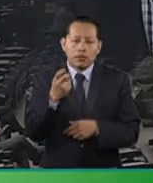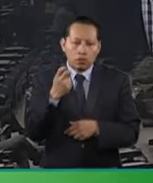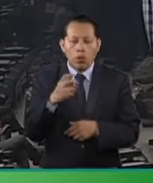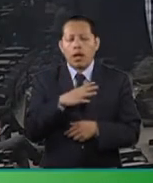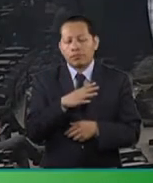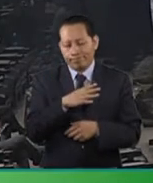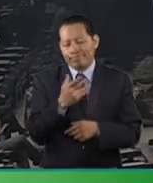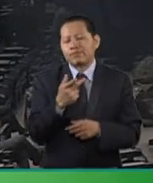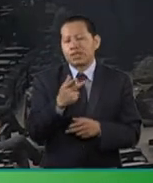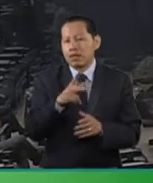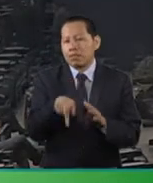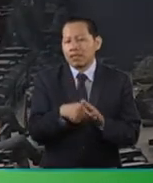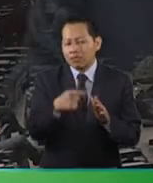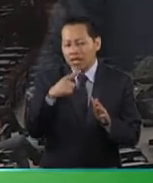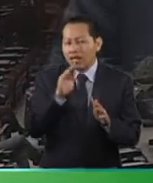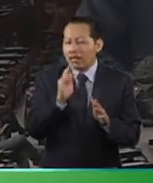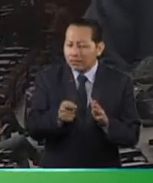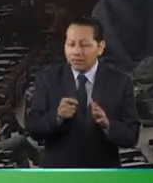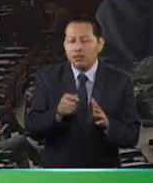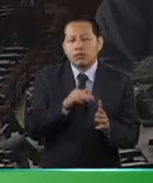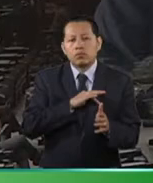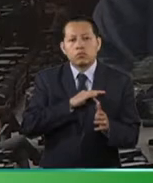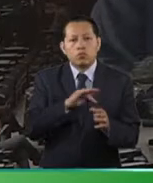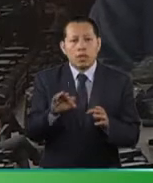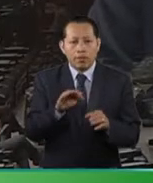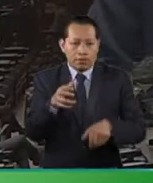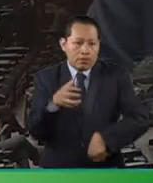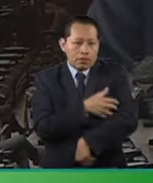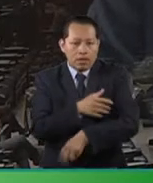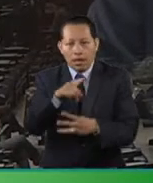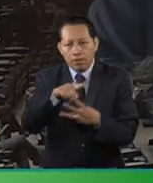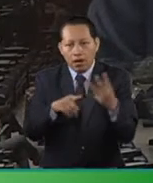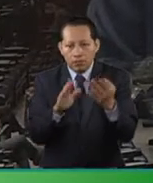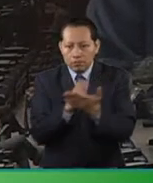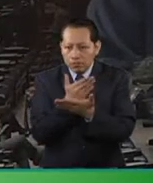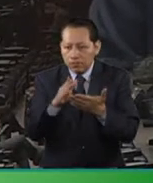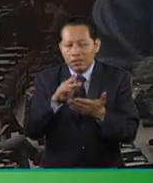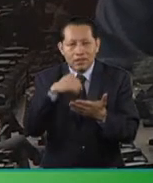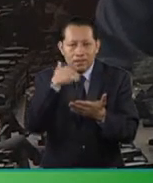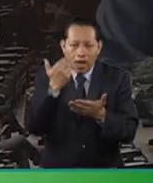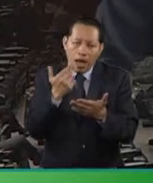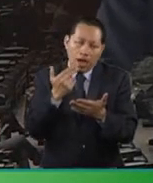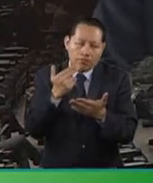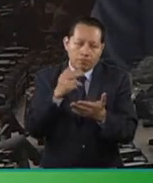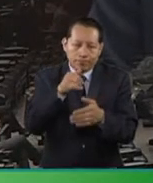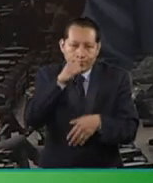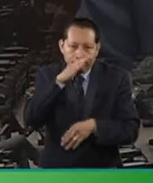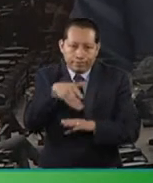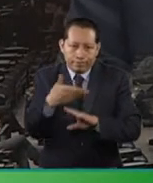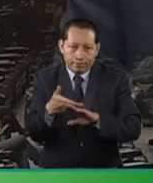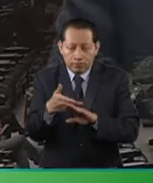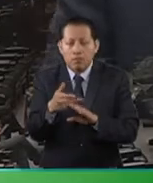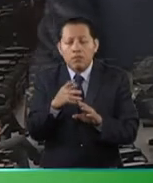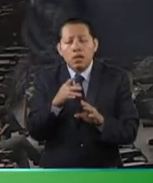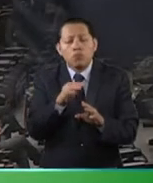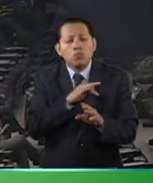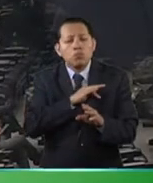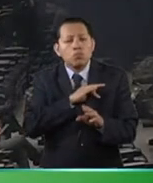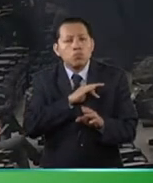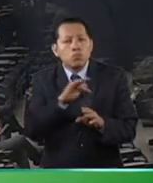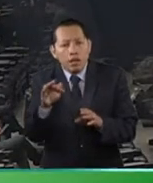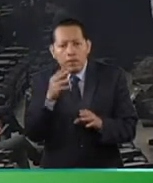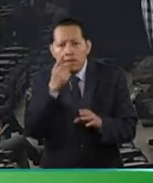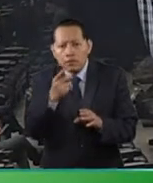tendientes a vulnerar la verdadera división de poderes se puede pretender justificar el